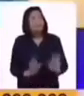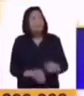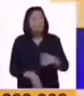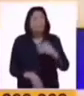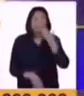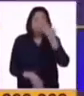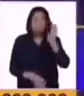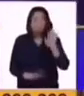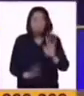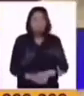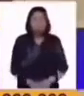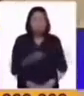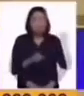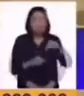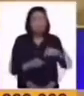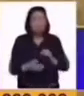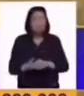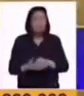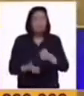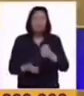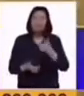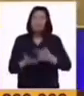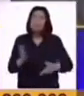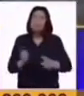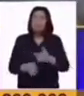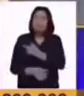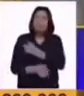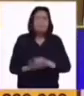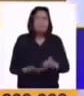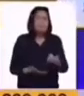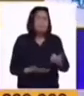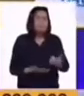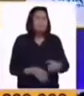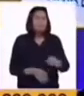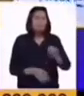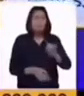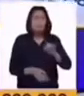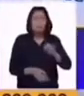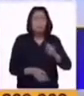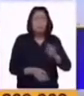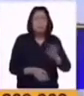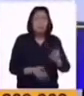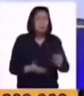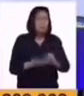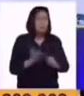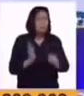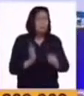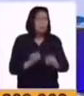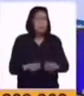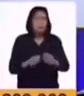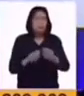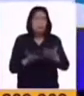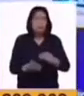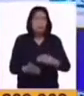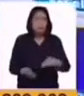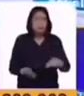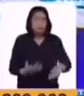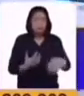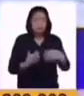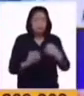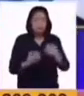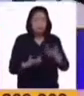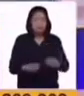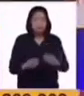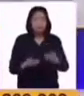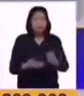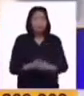Eso no lo sabíamos, Marité. ¿Qué vacuna se les está aplicando? La vacuna de Sinopharm, que es la que ha proporcionado el Ministerio de